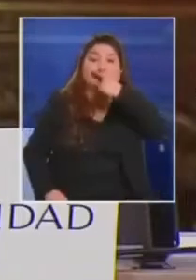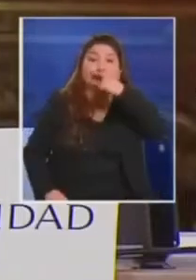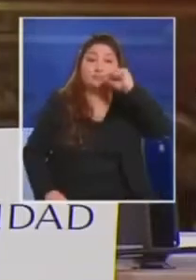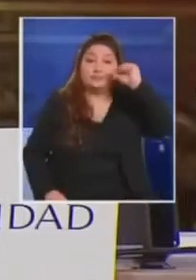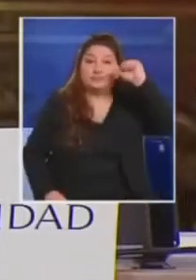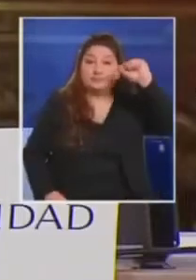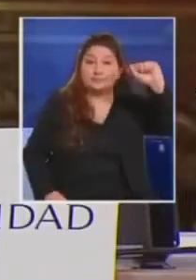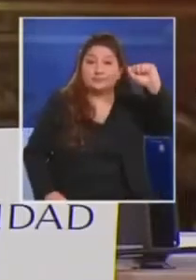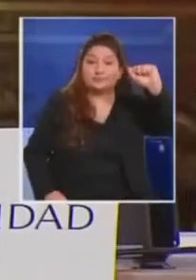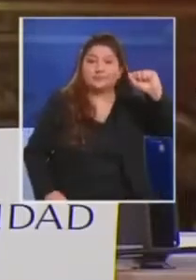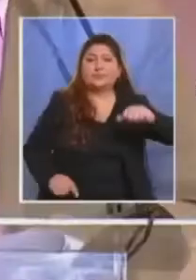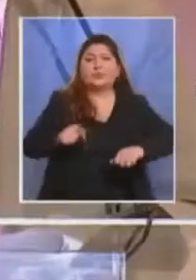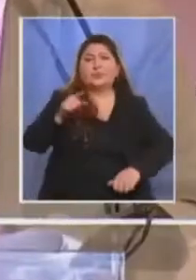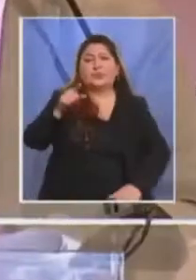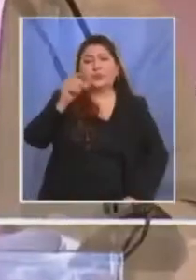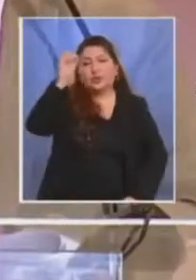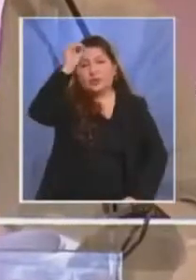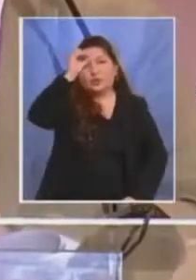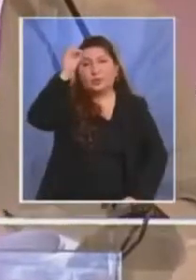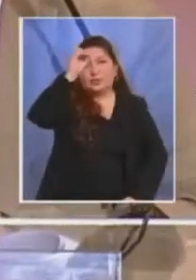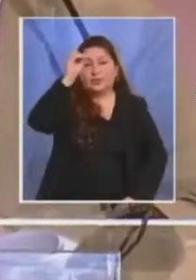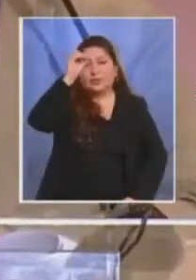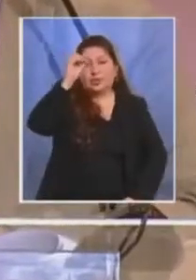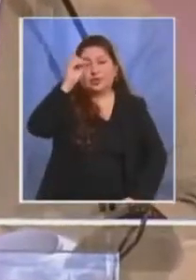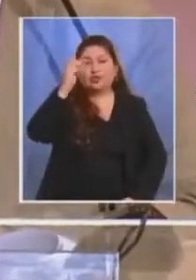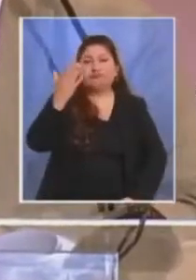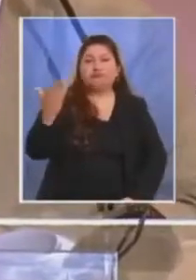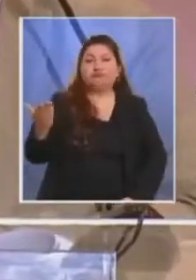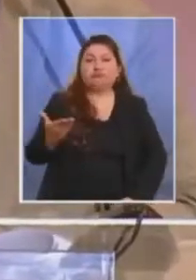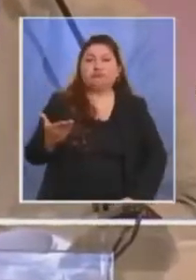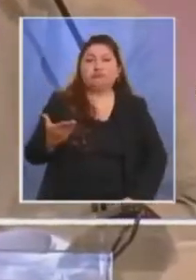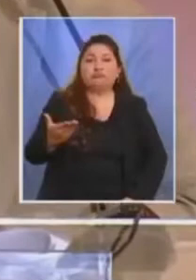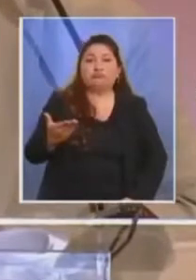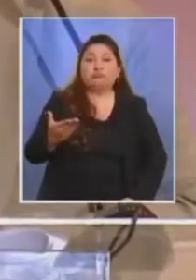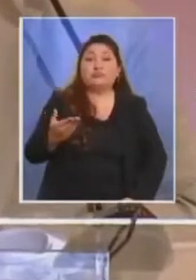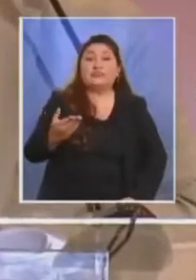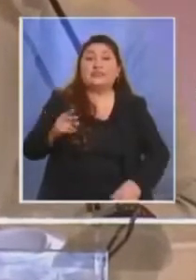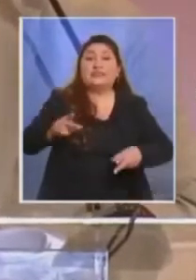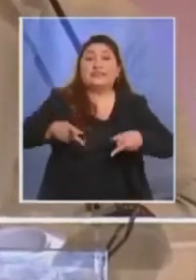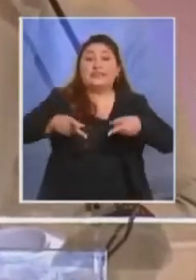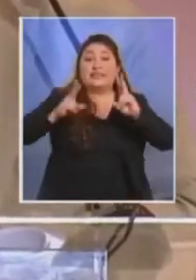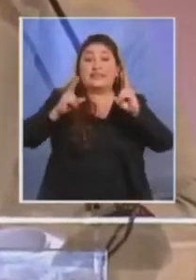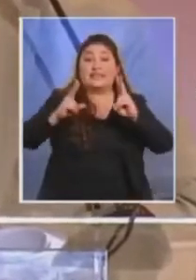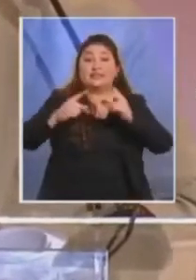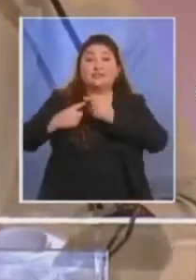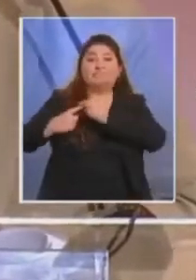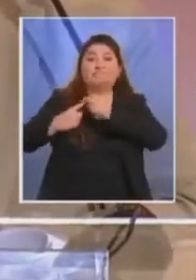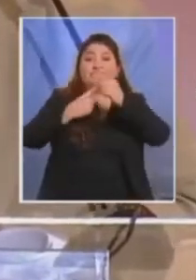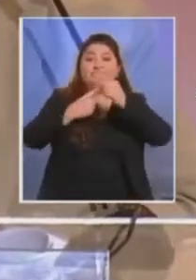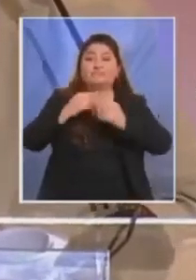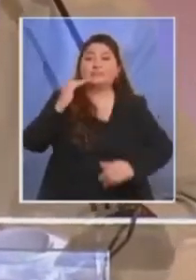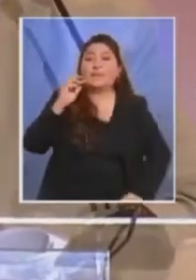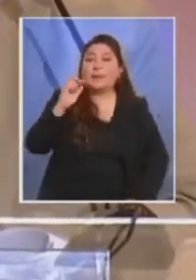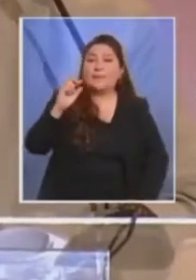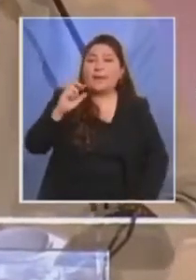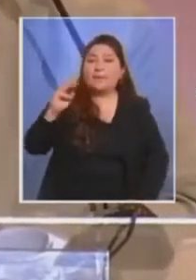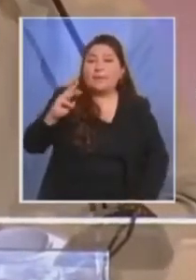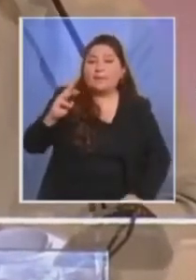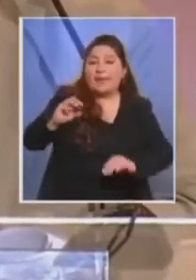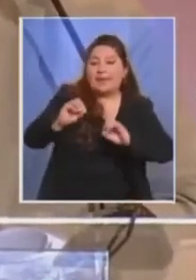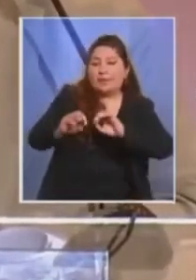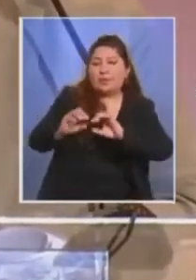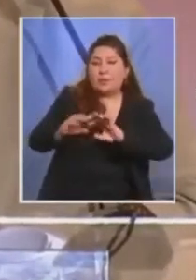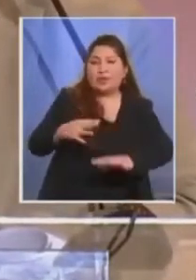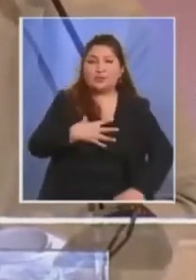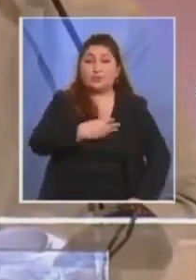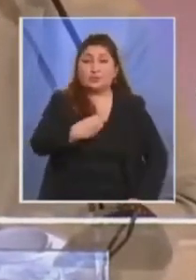¿qué le parece a usted el principio de el derecho preferente de los padres a educar a sus hijos? ¿Por qué